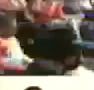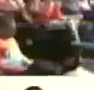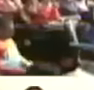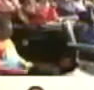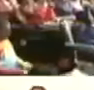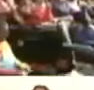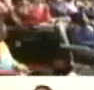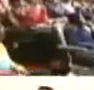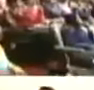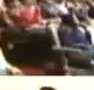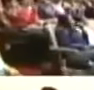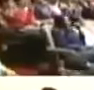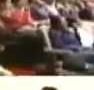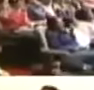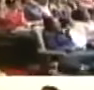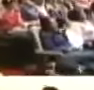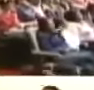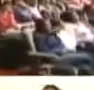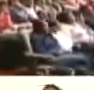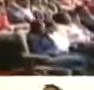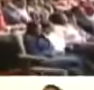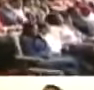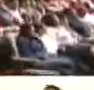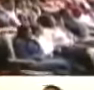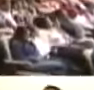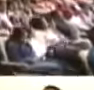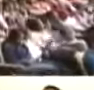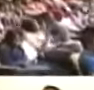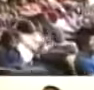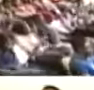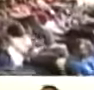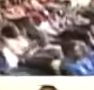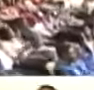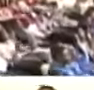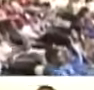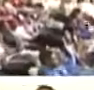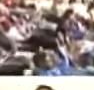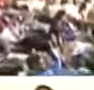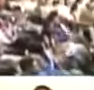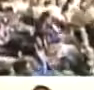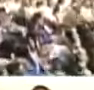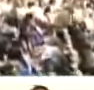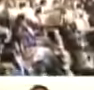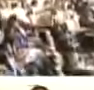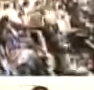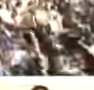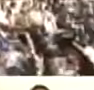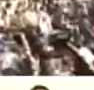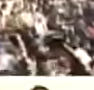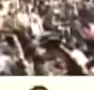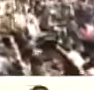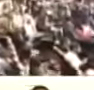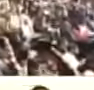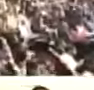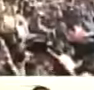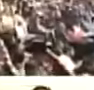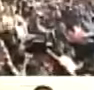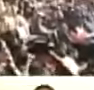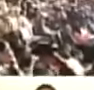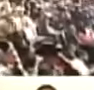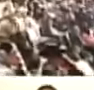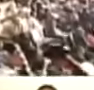Muy buenas tardes a todo el pueblo de Venezuela, especialmente a los más de 100.000 milicianos y milicianas que se encuentran conectados a través de